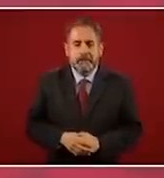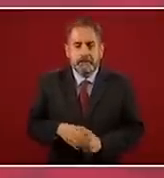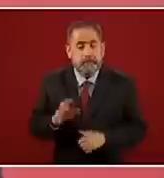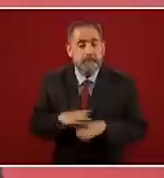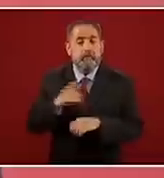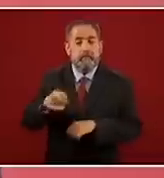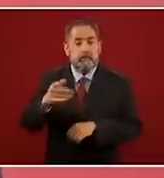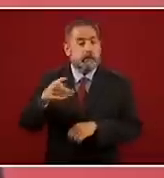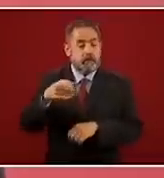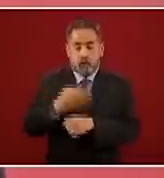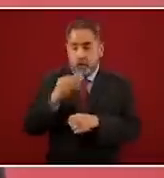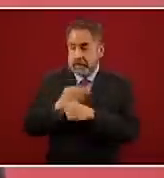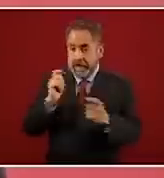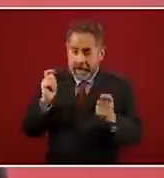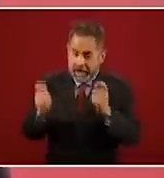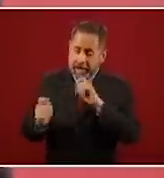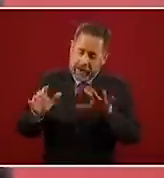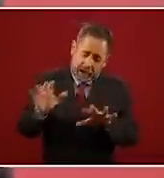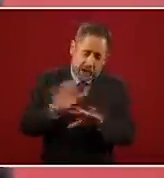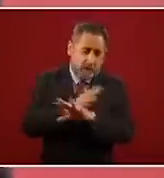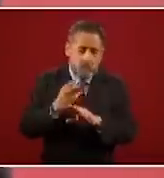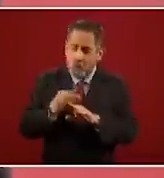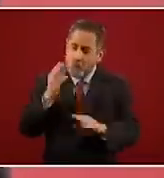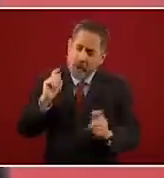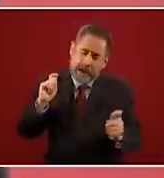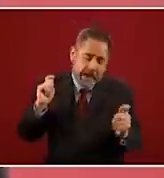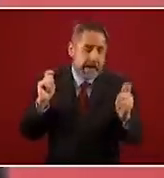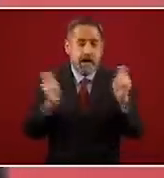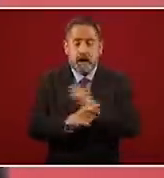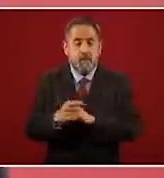porque los cambios que se están llevando a cabo son muy profundos,